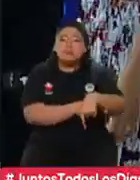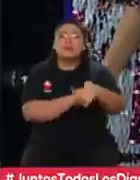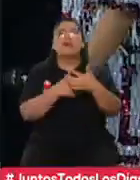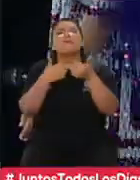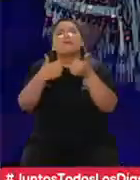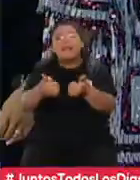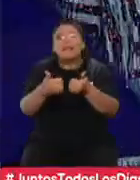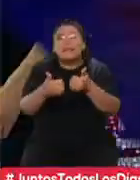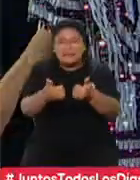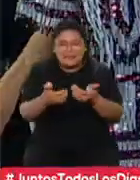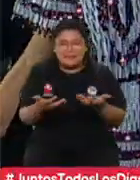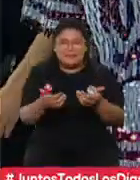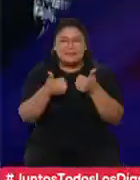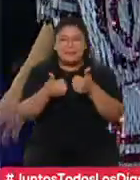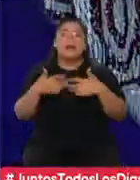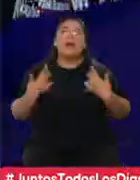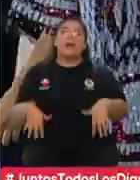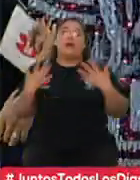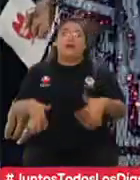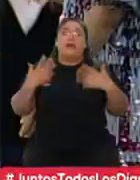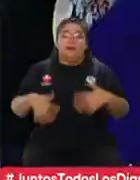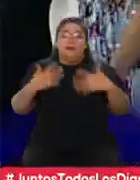sí! ¡Ay, ay!